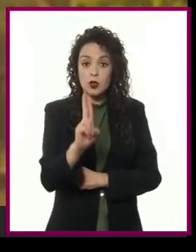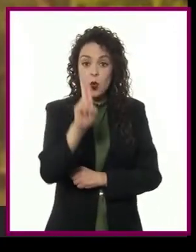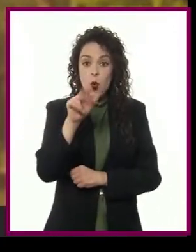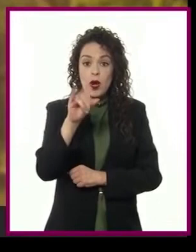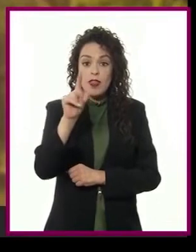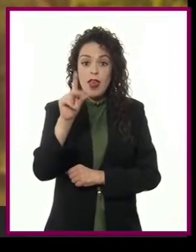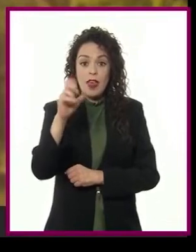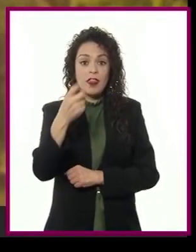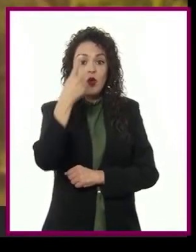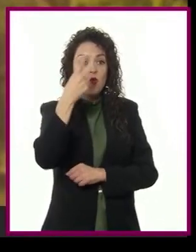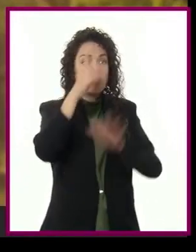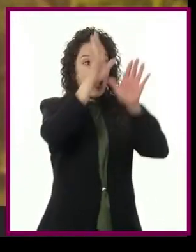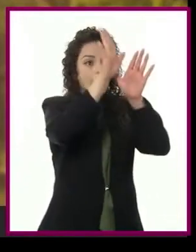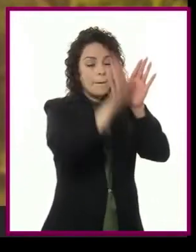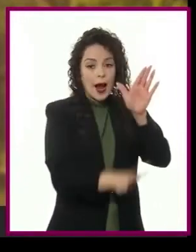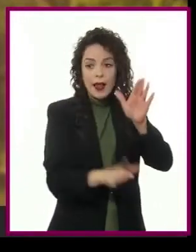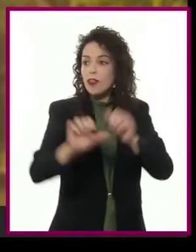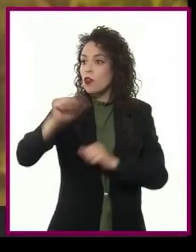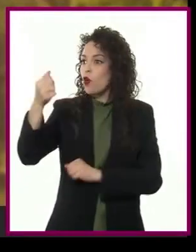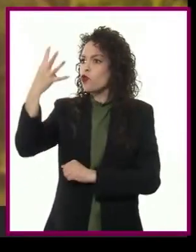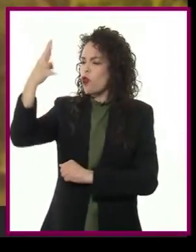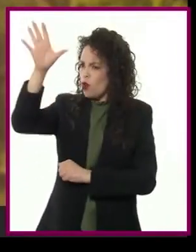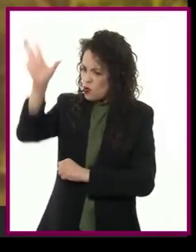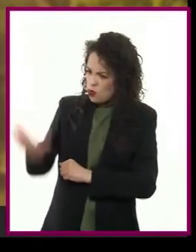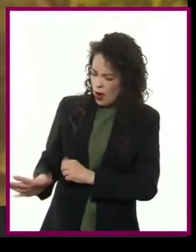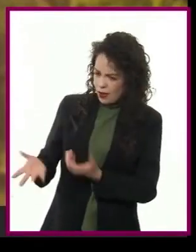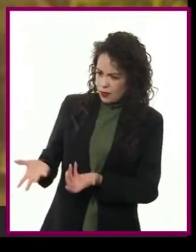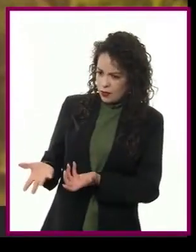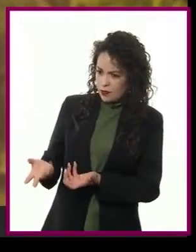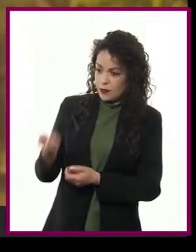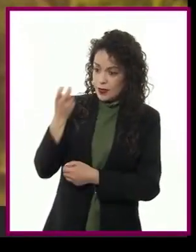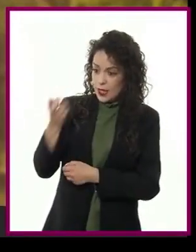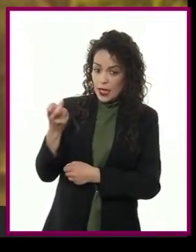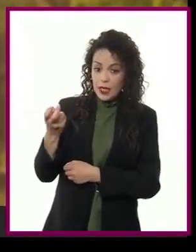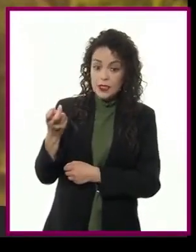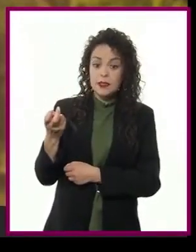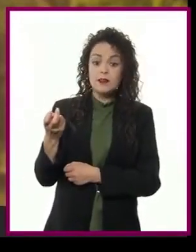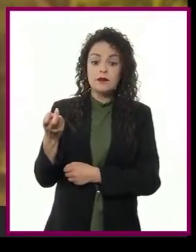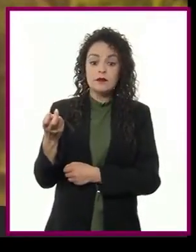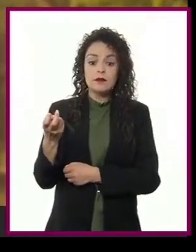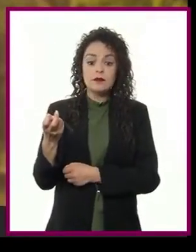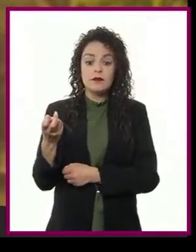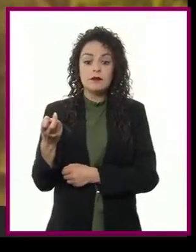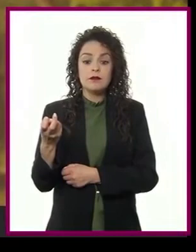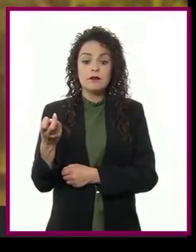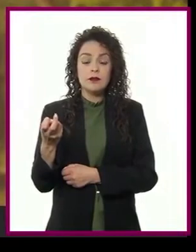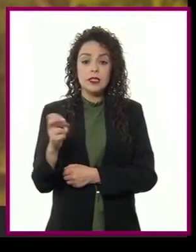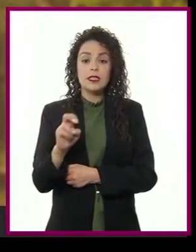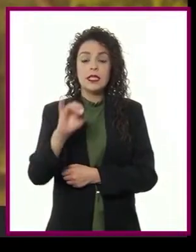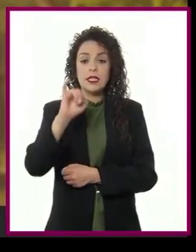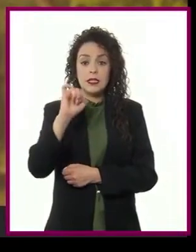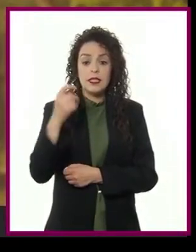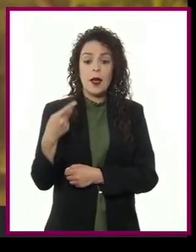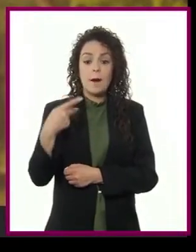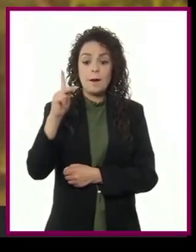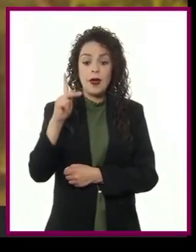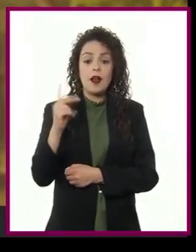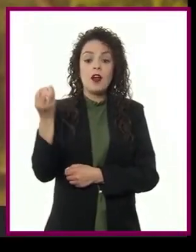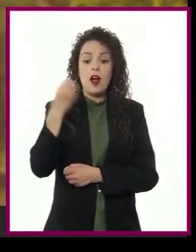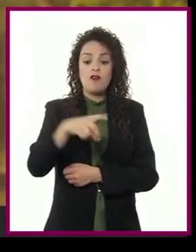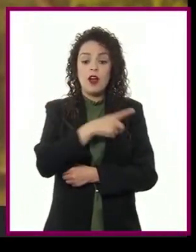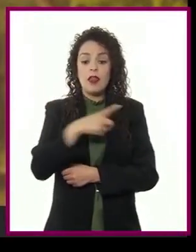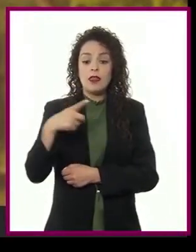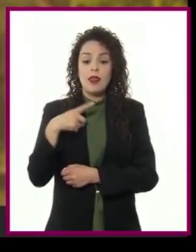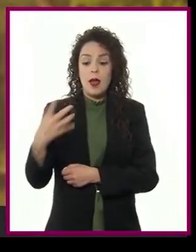4 unidades en la otra. Las paredes demostraban ser perpendiculares siempre que hubiera 5